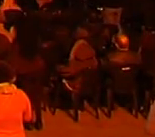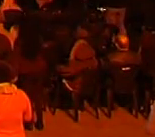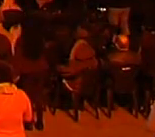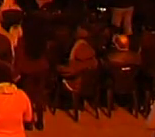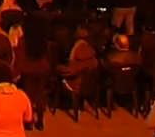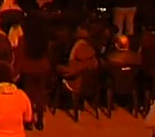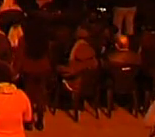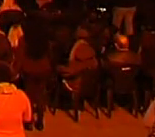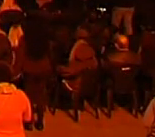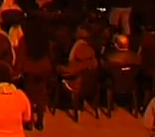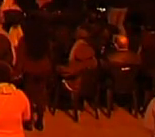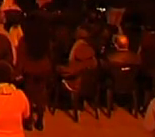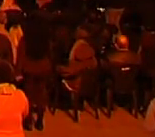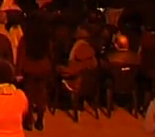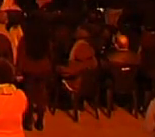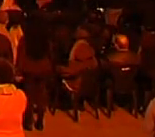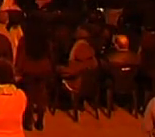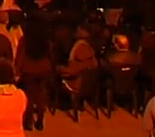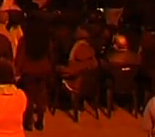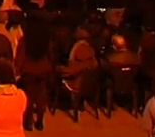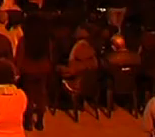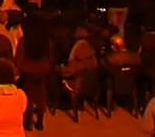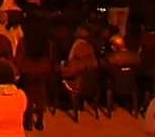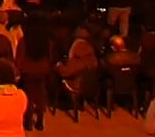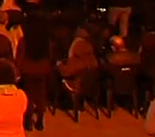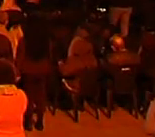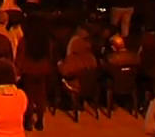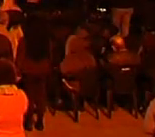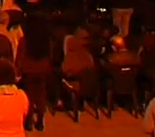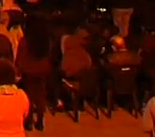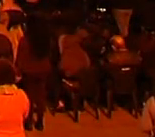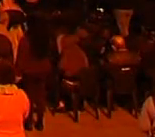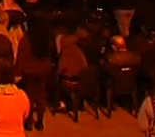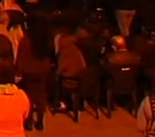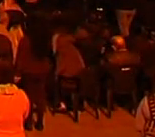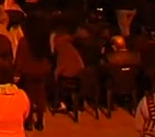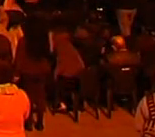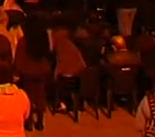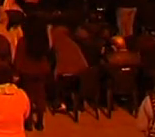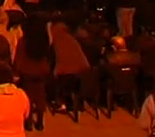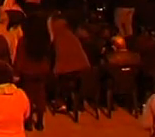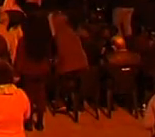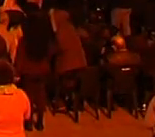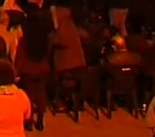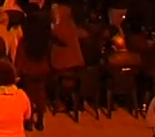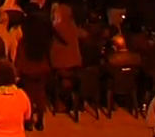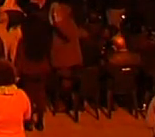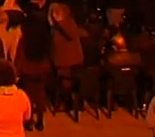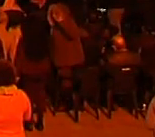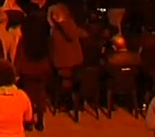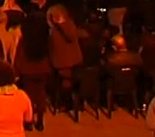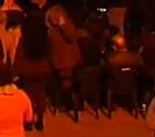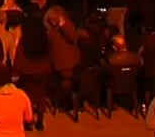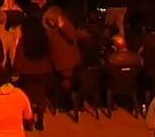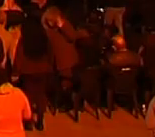las murgas, cómo se van transformando y que de una murga salen una, dos, un poco son las murgas multimurgas, que para una actuación